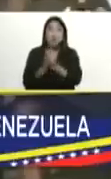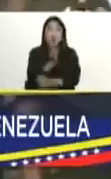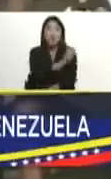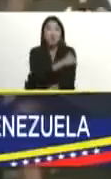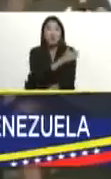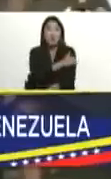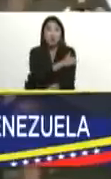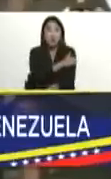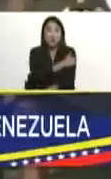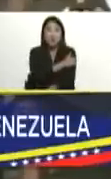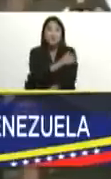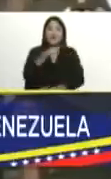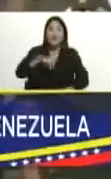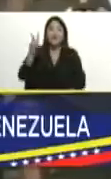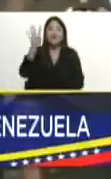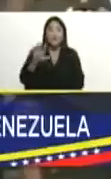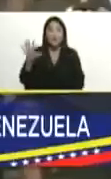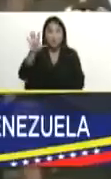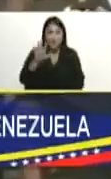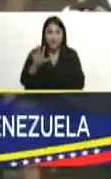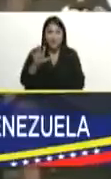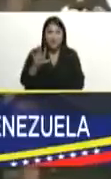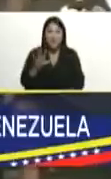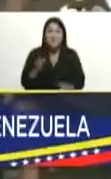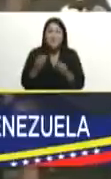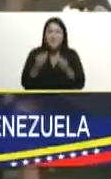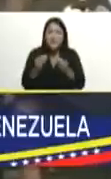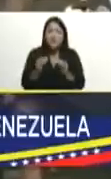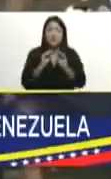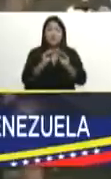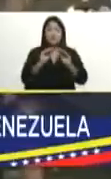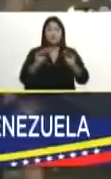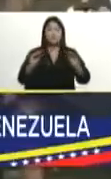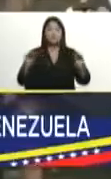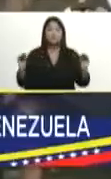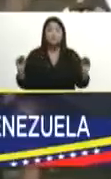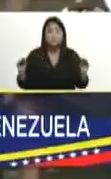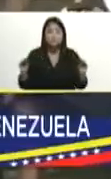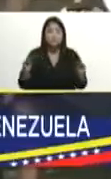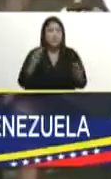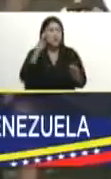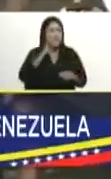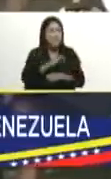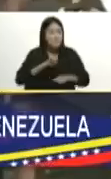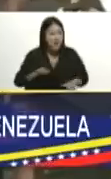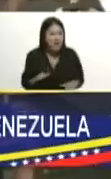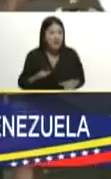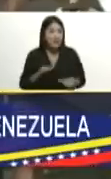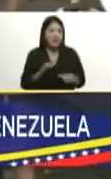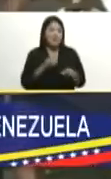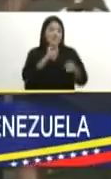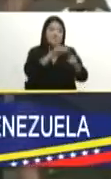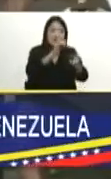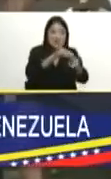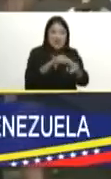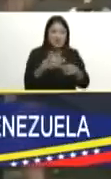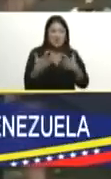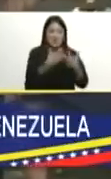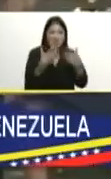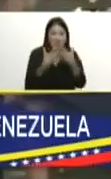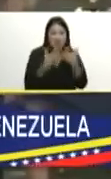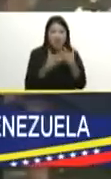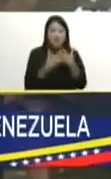política venezolana, haciendo llamados irresponsables a la Fuerza Armada Nacional Bolivariana. La Fuerza Armada tiene un